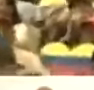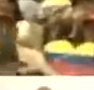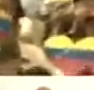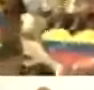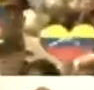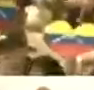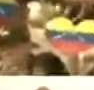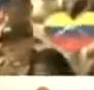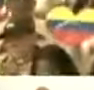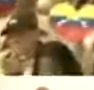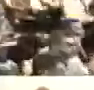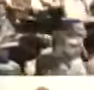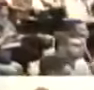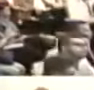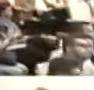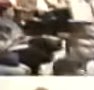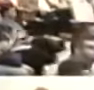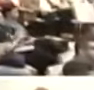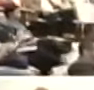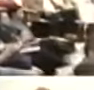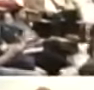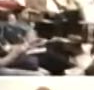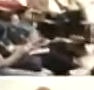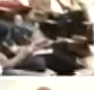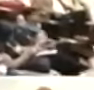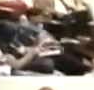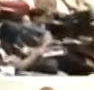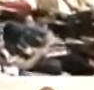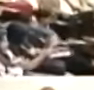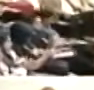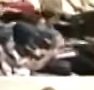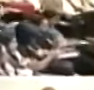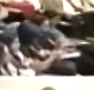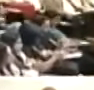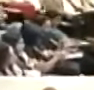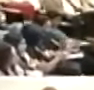el voto del hombre y la mujer de a pie.